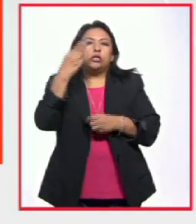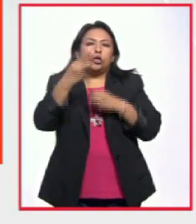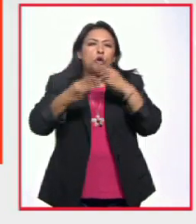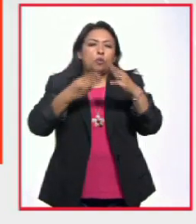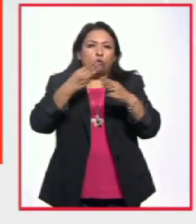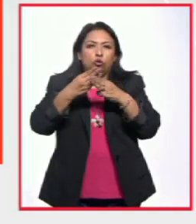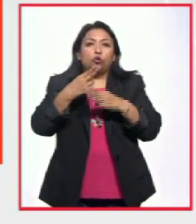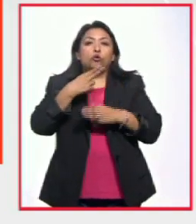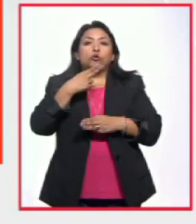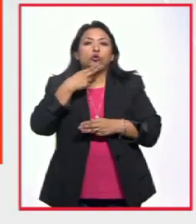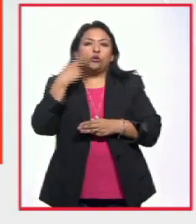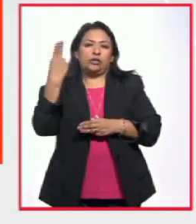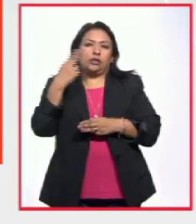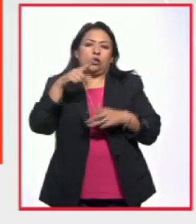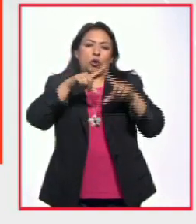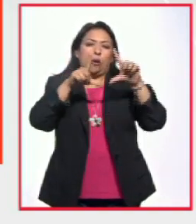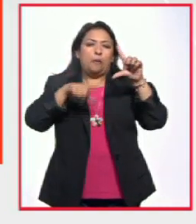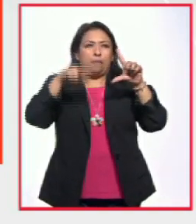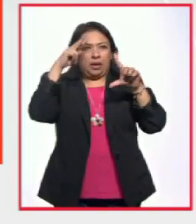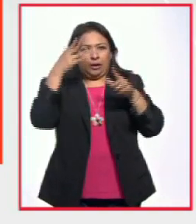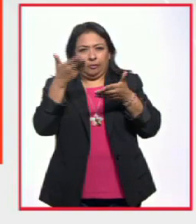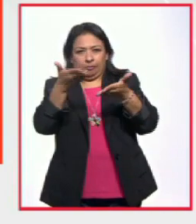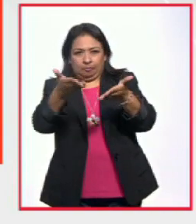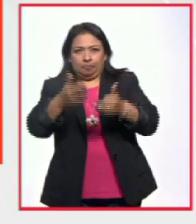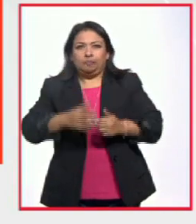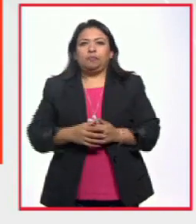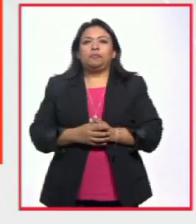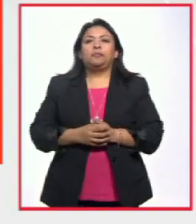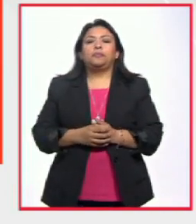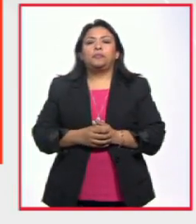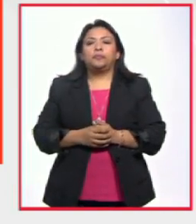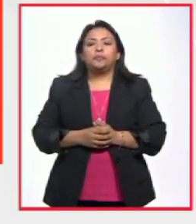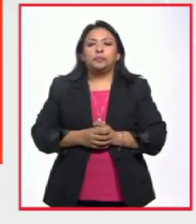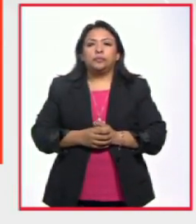y el suicidio en nuestro país. Pues vamos a verlo, ¿no? Vamos a ver.